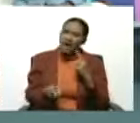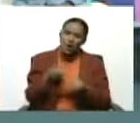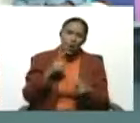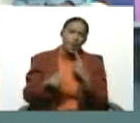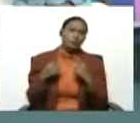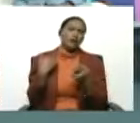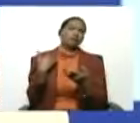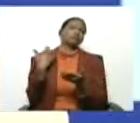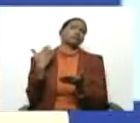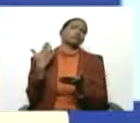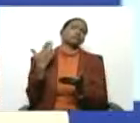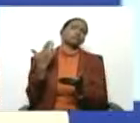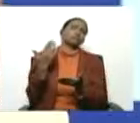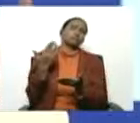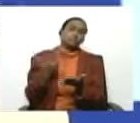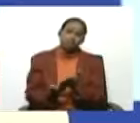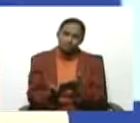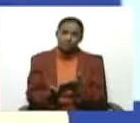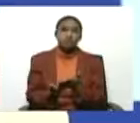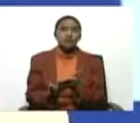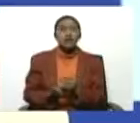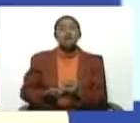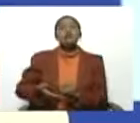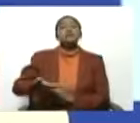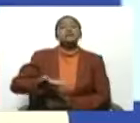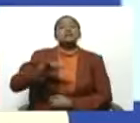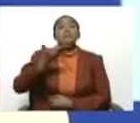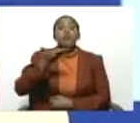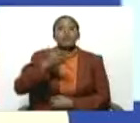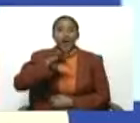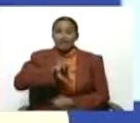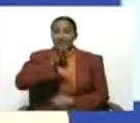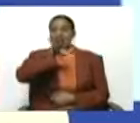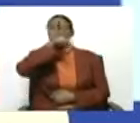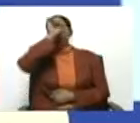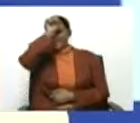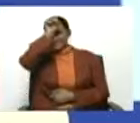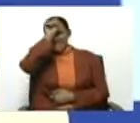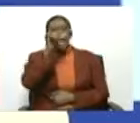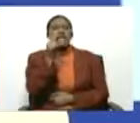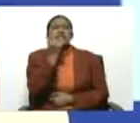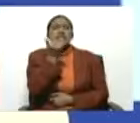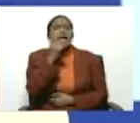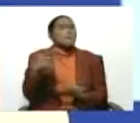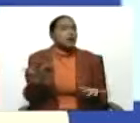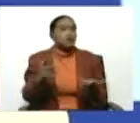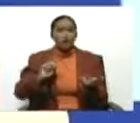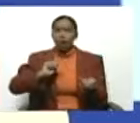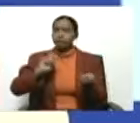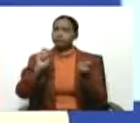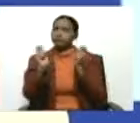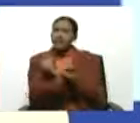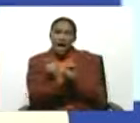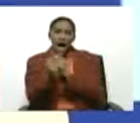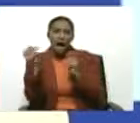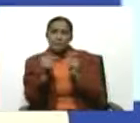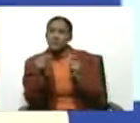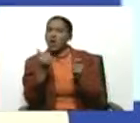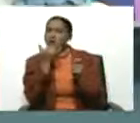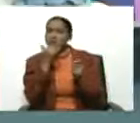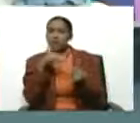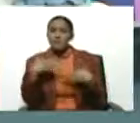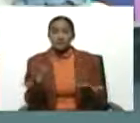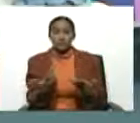pasaron y son muy importantes es importante entender lo que ocurrió durante esta reforma el segundo punto importante es